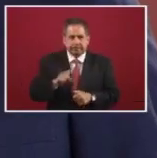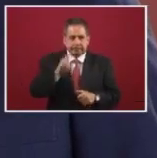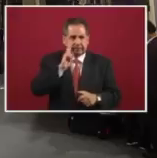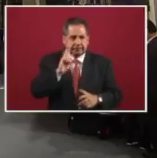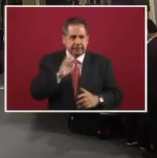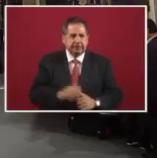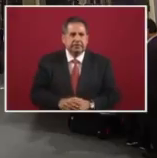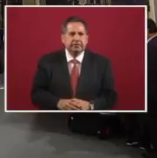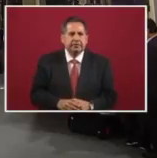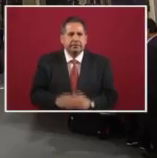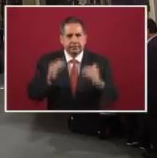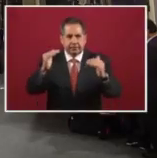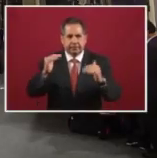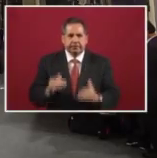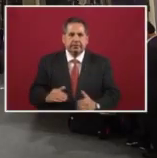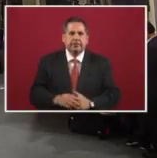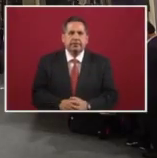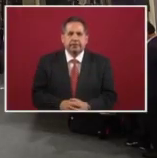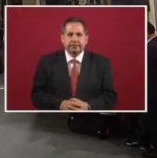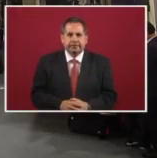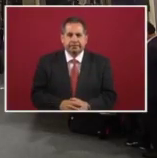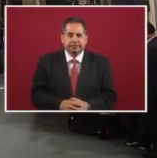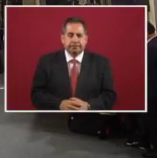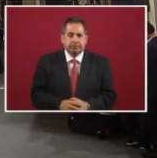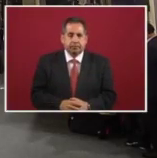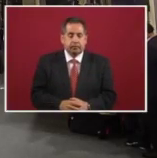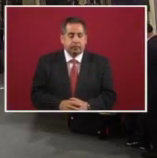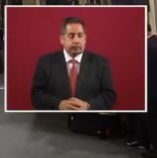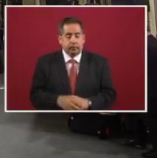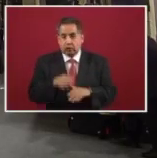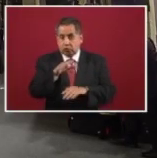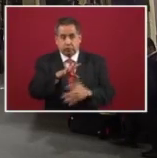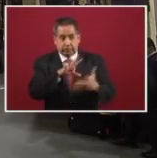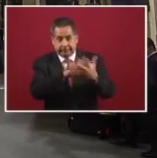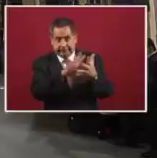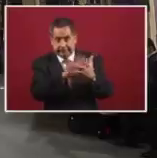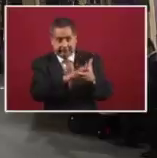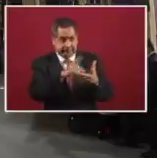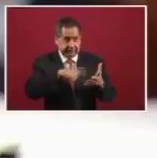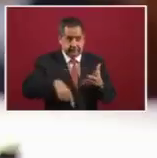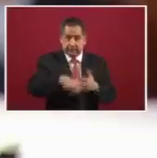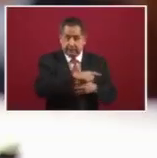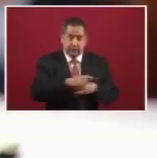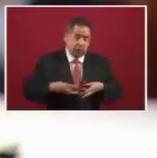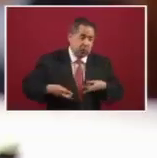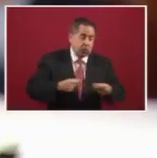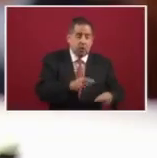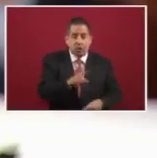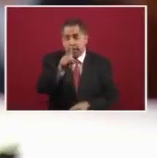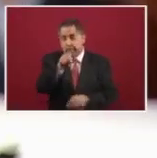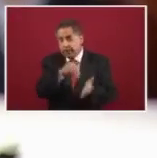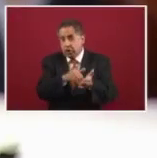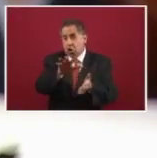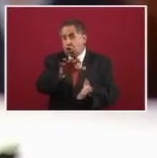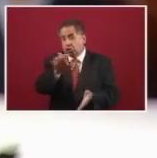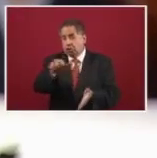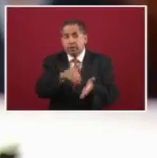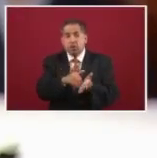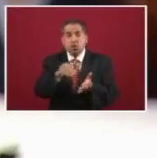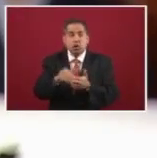Okay. La siguiente pregunta, presidente. Dentro del sistema penitenciario en México se gastan 1,800